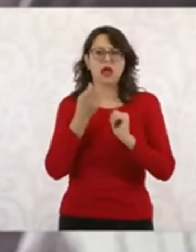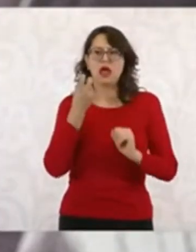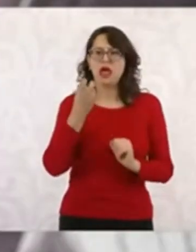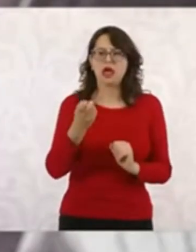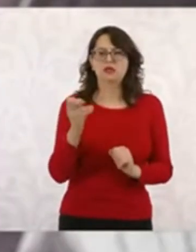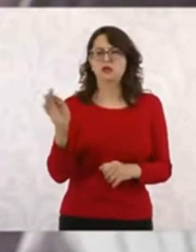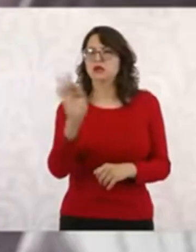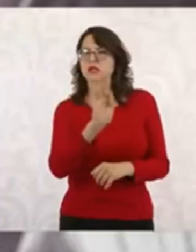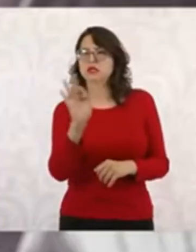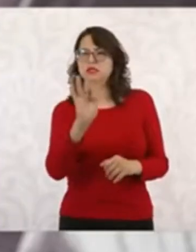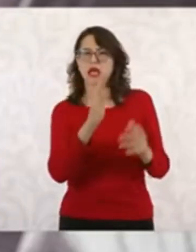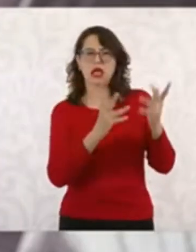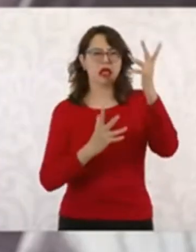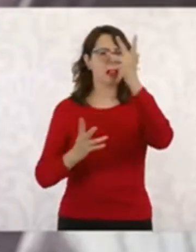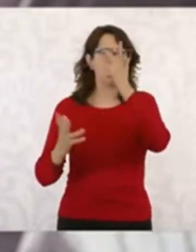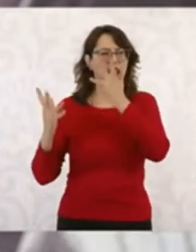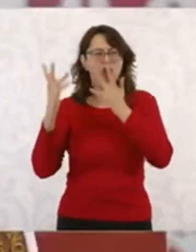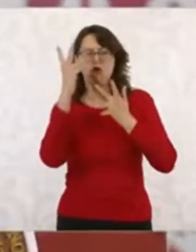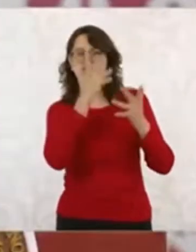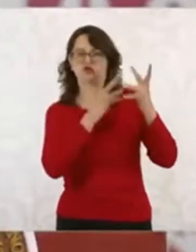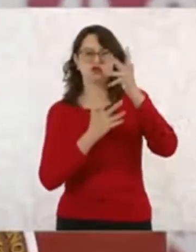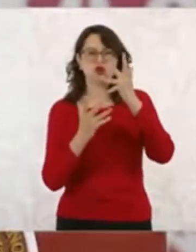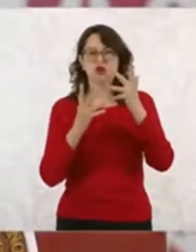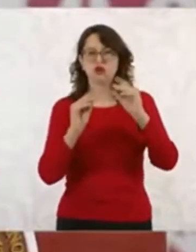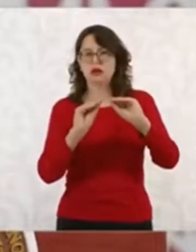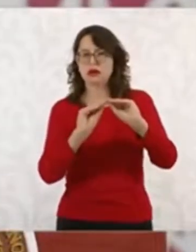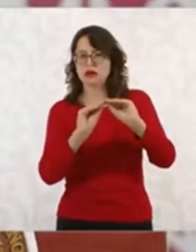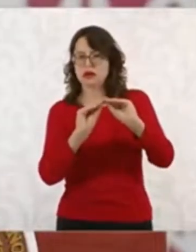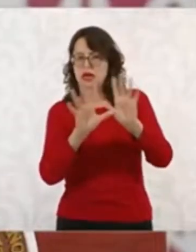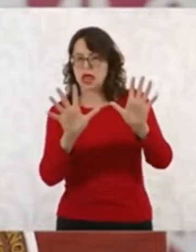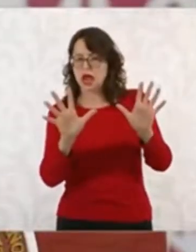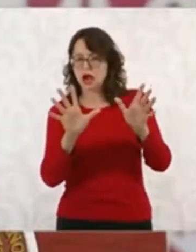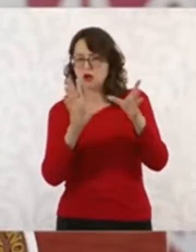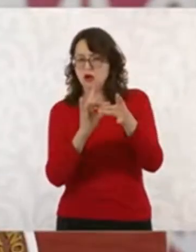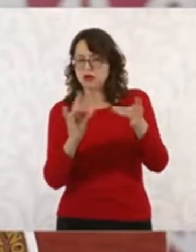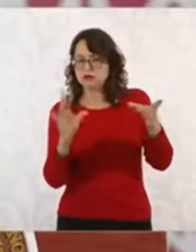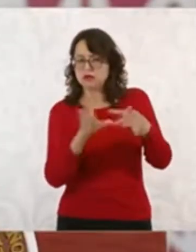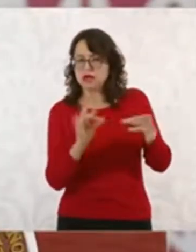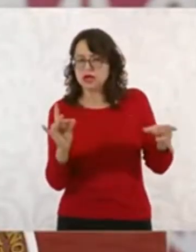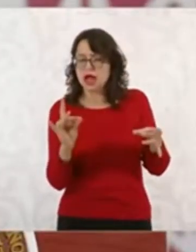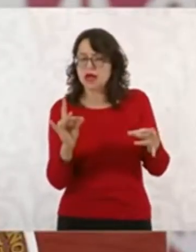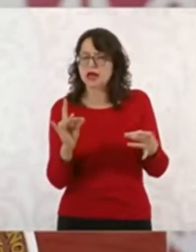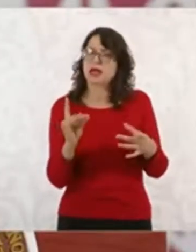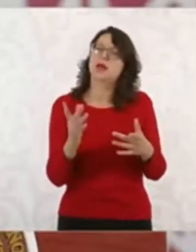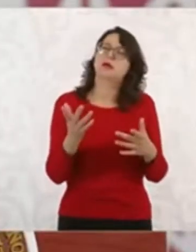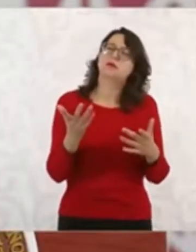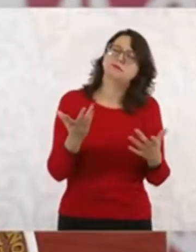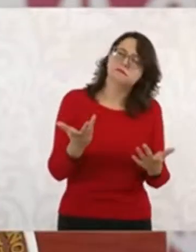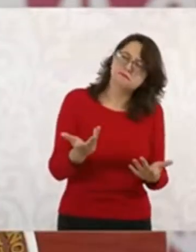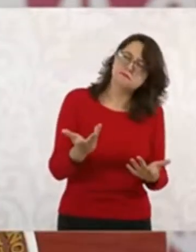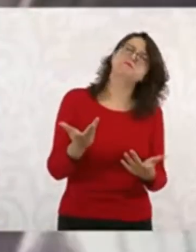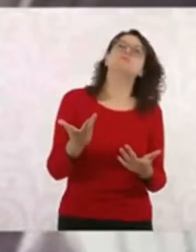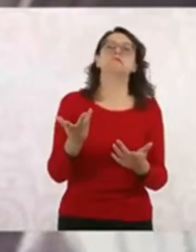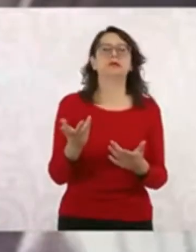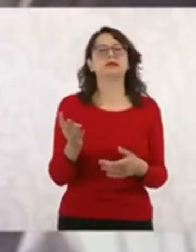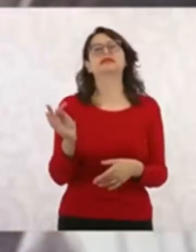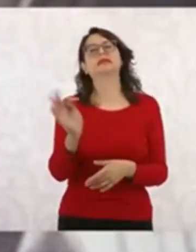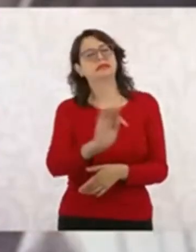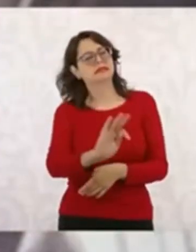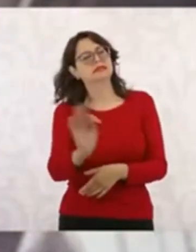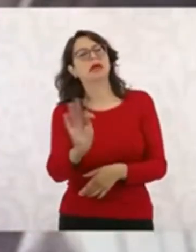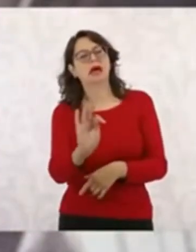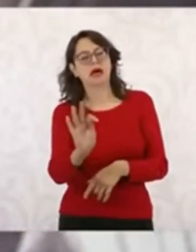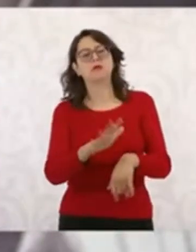más clara, pero vamos a ver cuál es la intención del legislador en este precepto y si